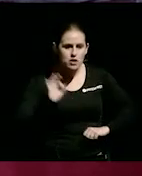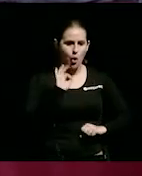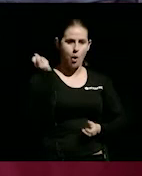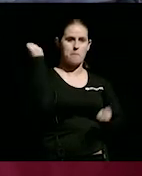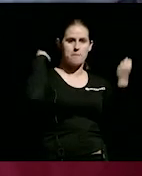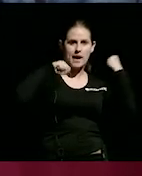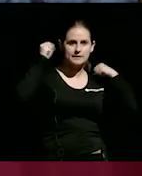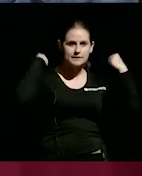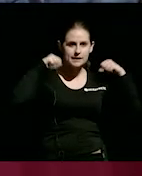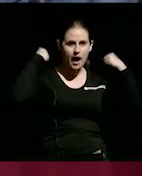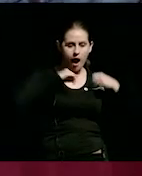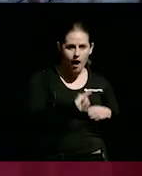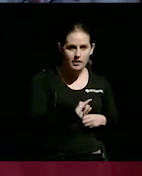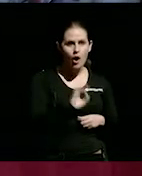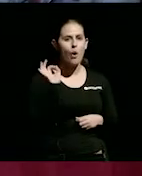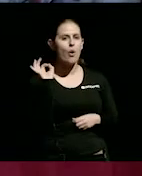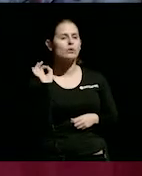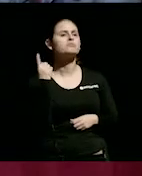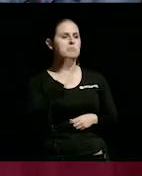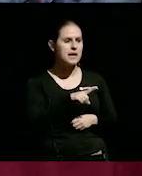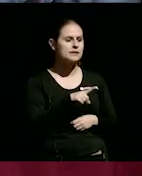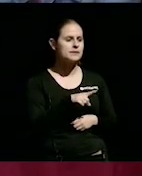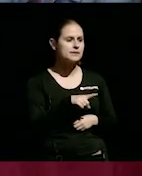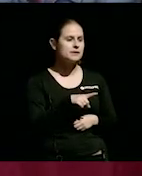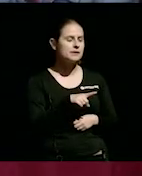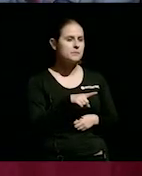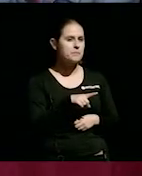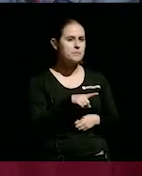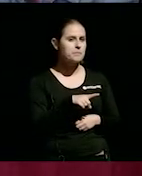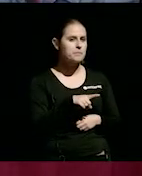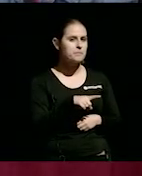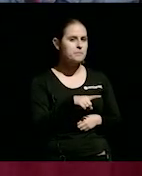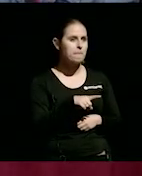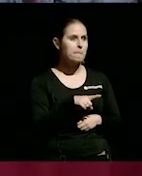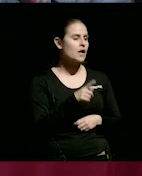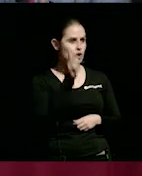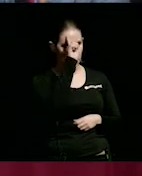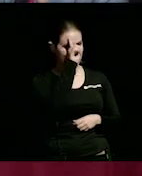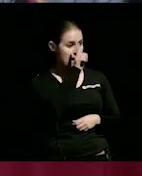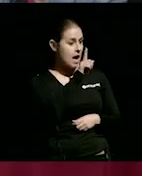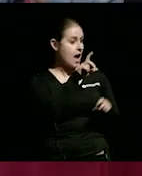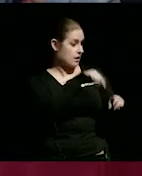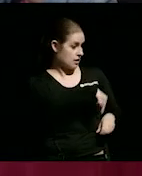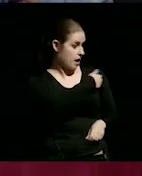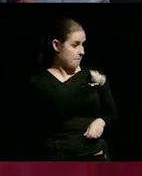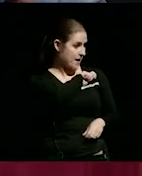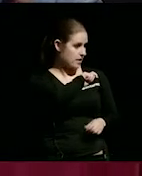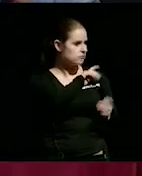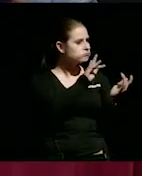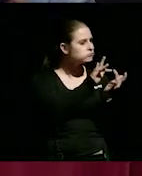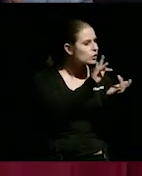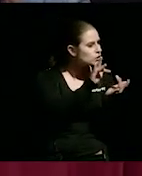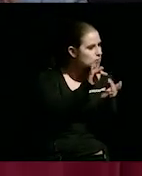prácticas, incluso con escuelas? Ya que no tienen mucho contacto aquí con España, yo soy de la RESAD, me gustaría, por ejemplo, ir a